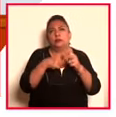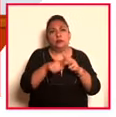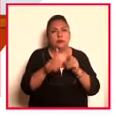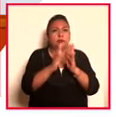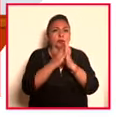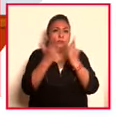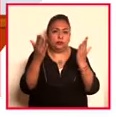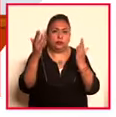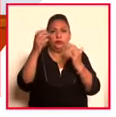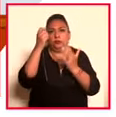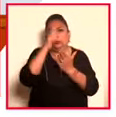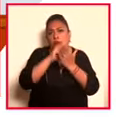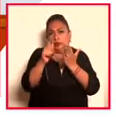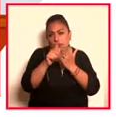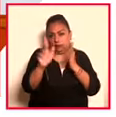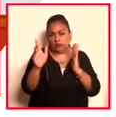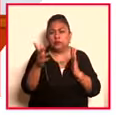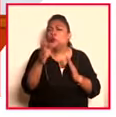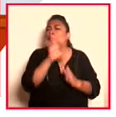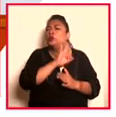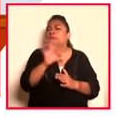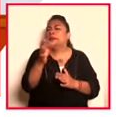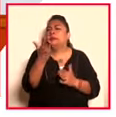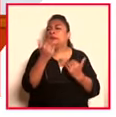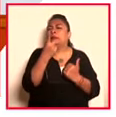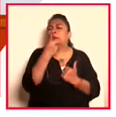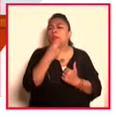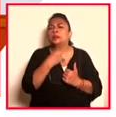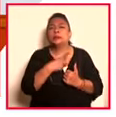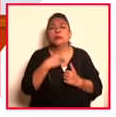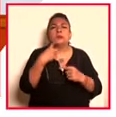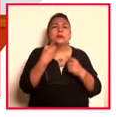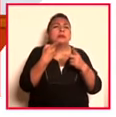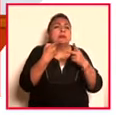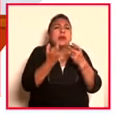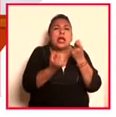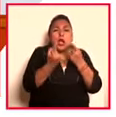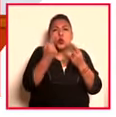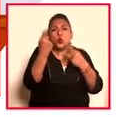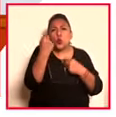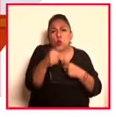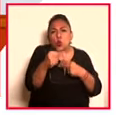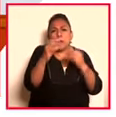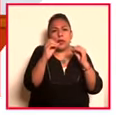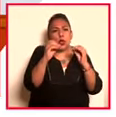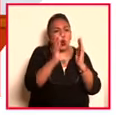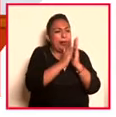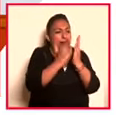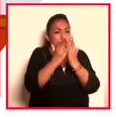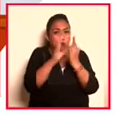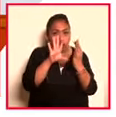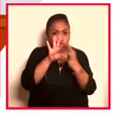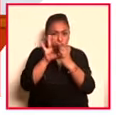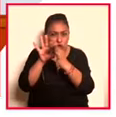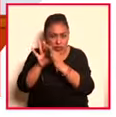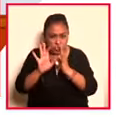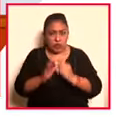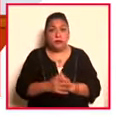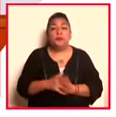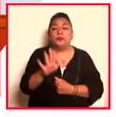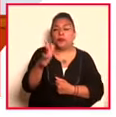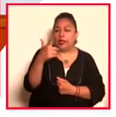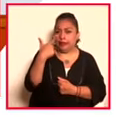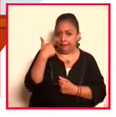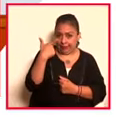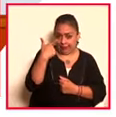te acercaste. ¿Me puedes mencionar algunos de los primeros textos o nombres con los que tuviste esa conexión? Fíjate